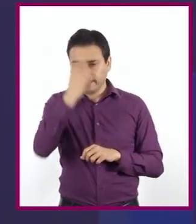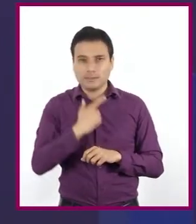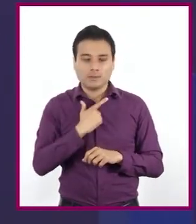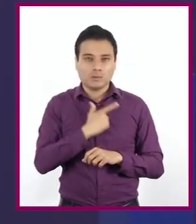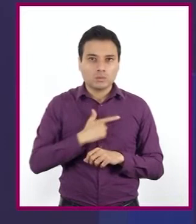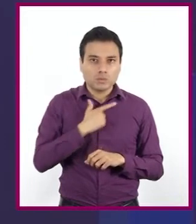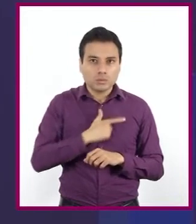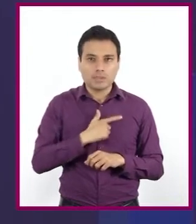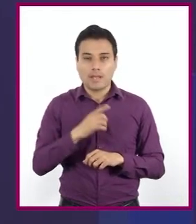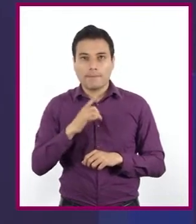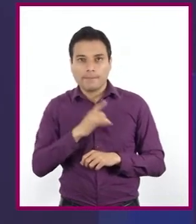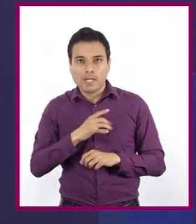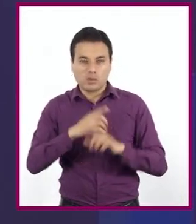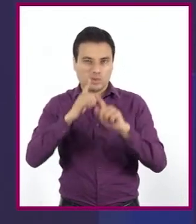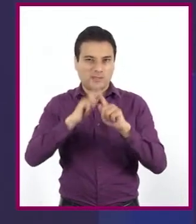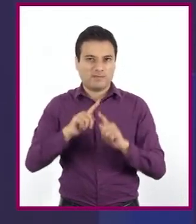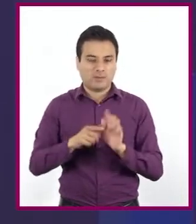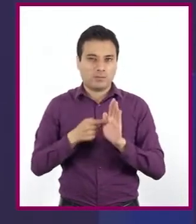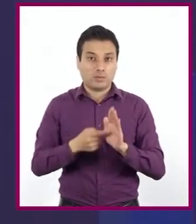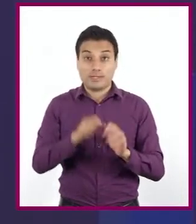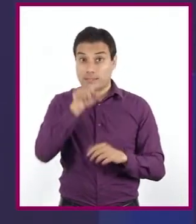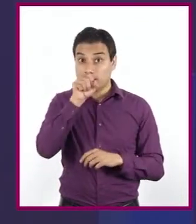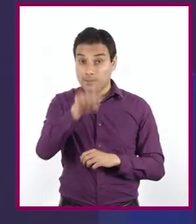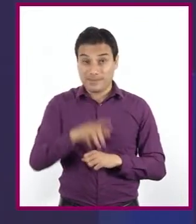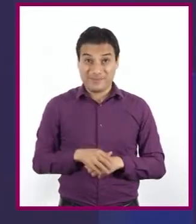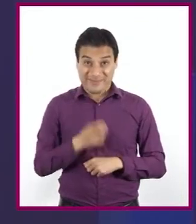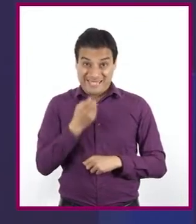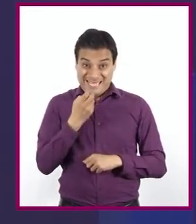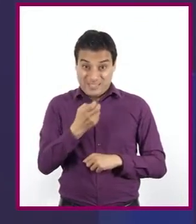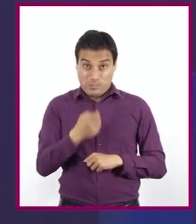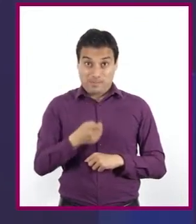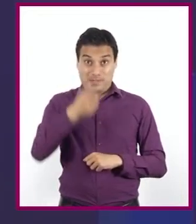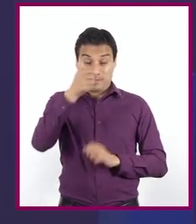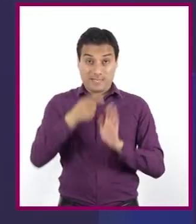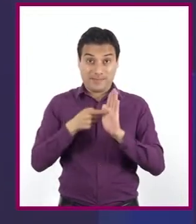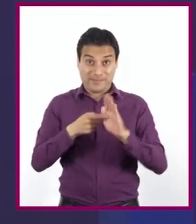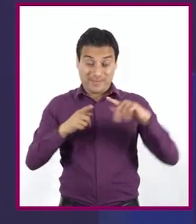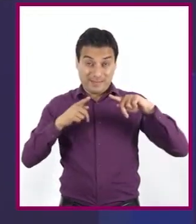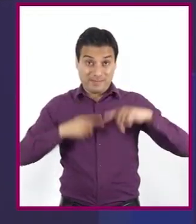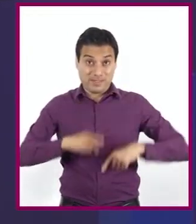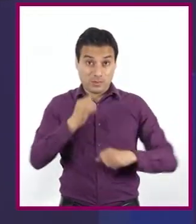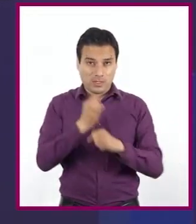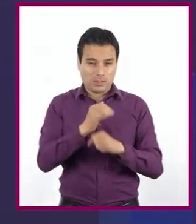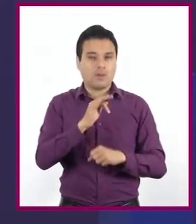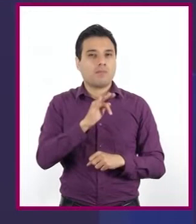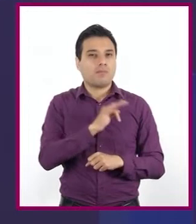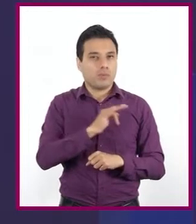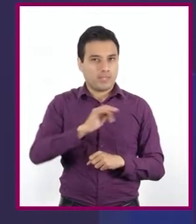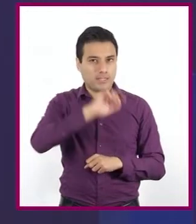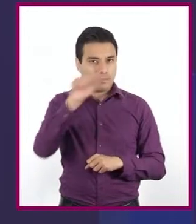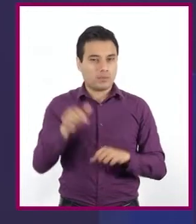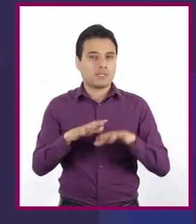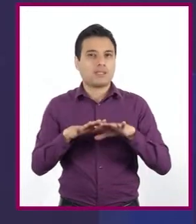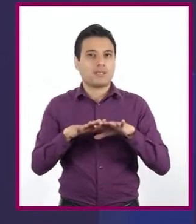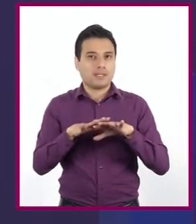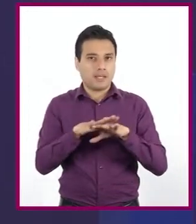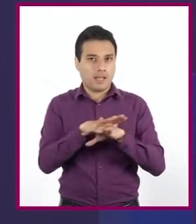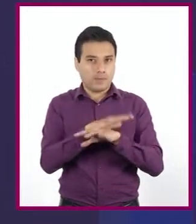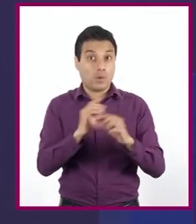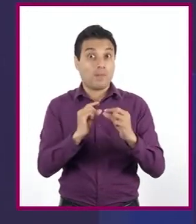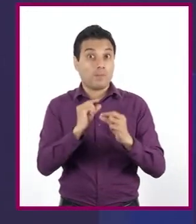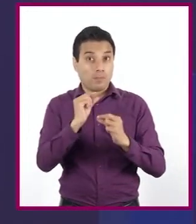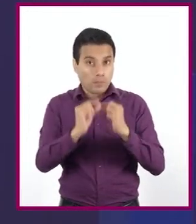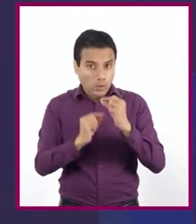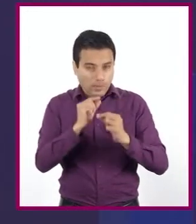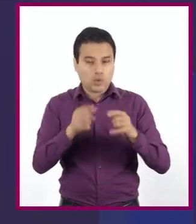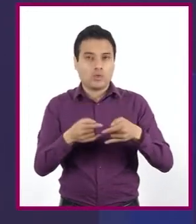temores. Además, esta primera impresión de los personajes puede cambiar. Podemos descubrir conforme avancemos